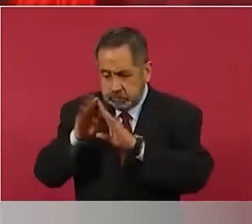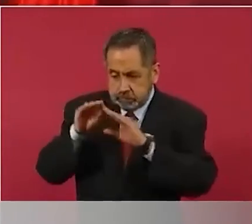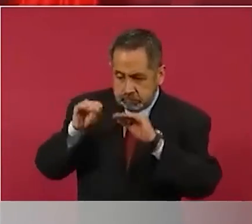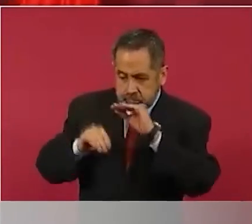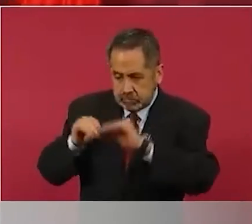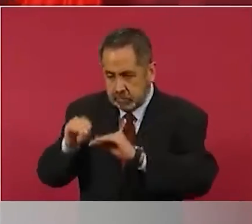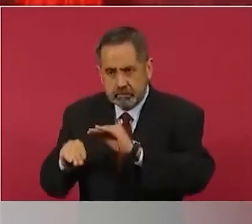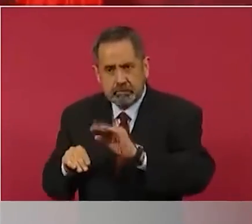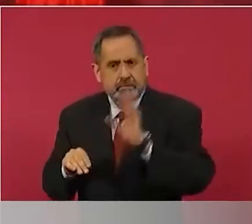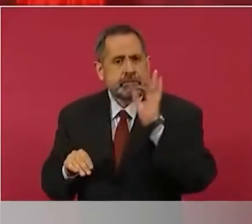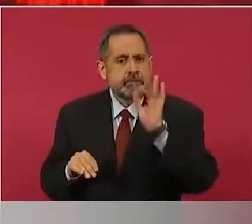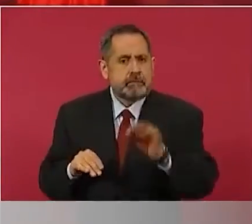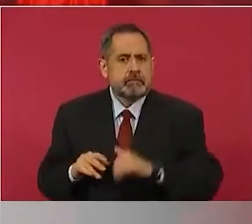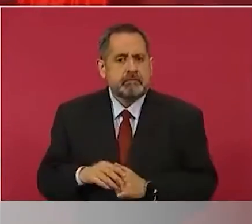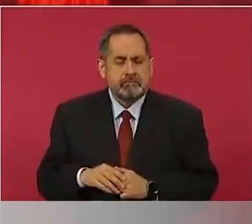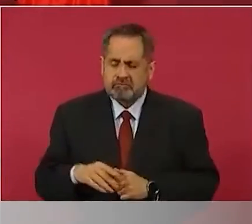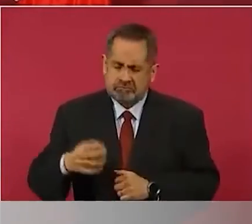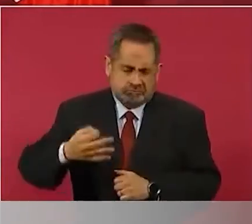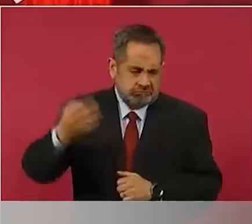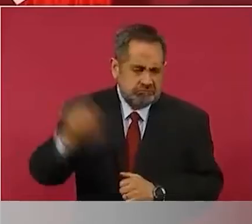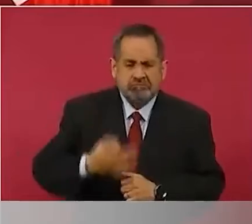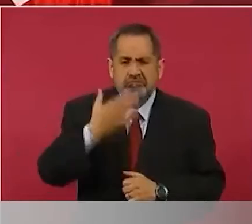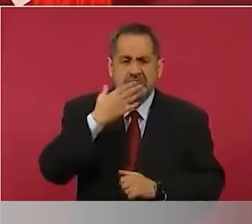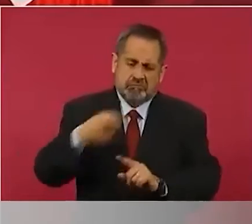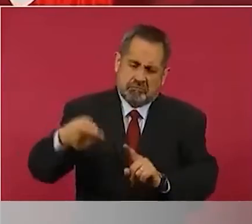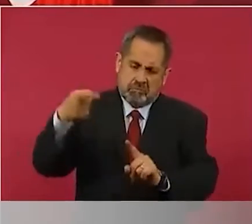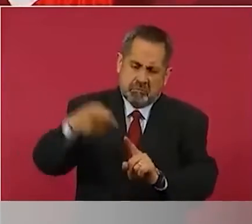fue acertada